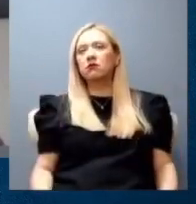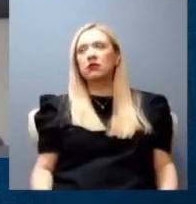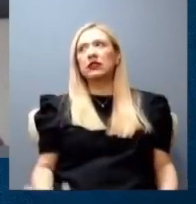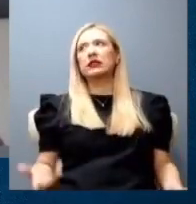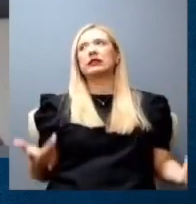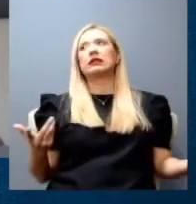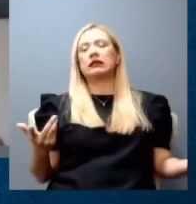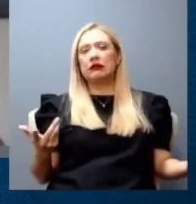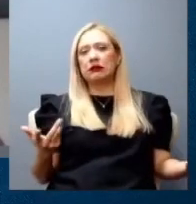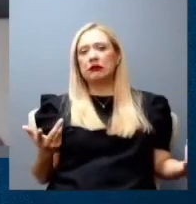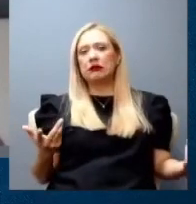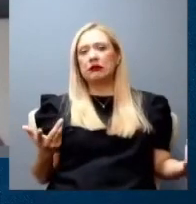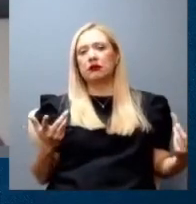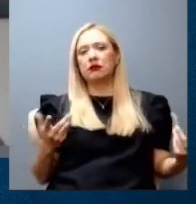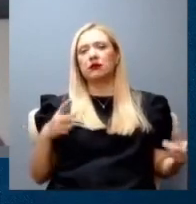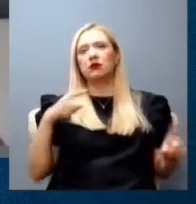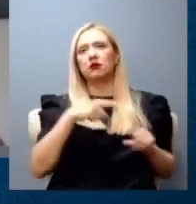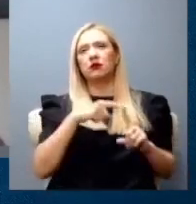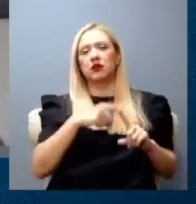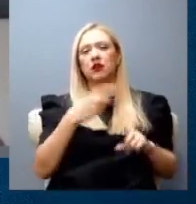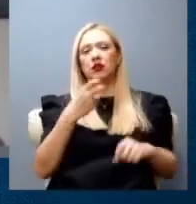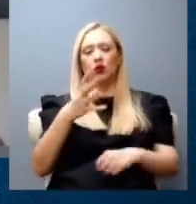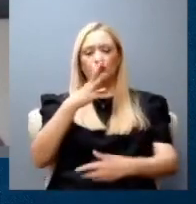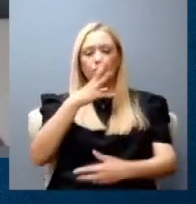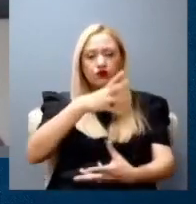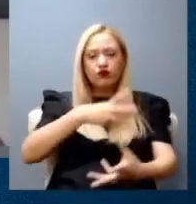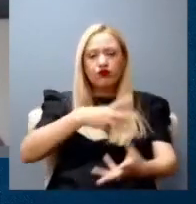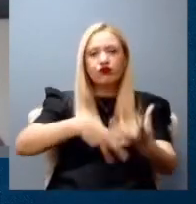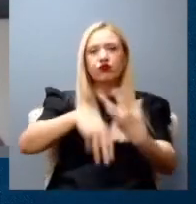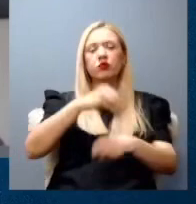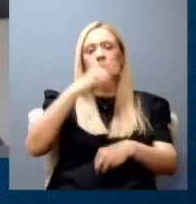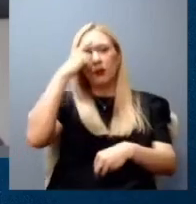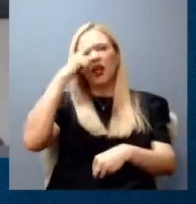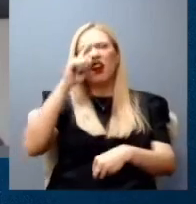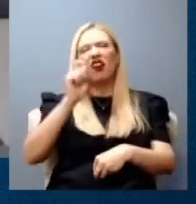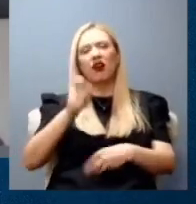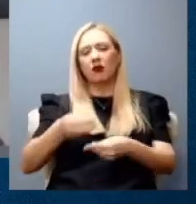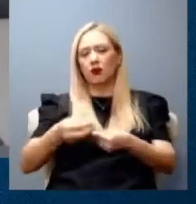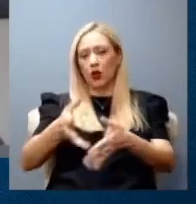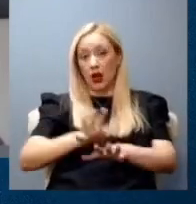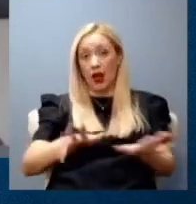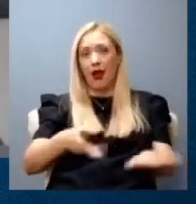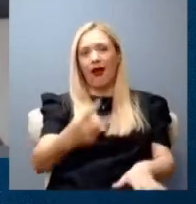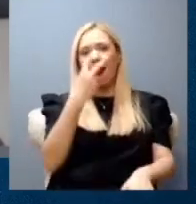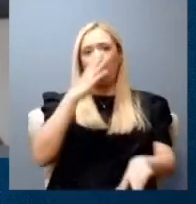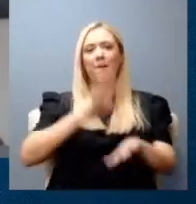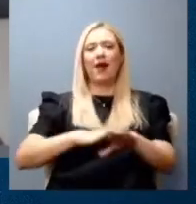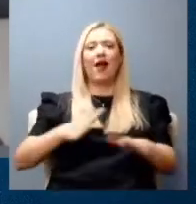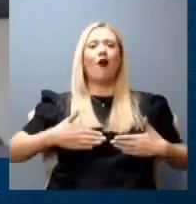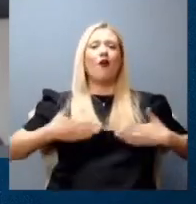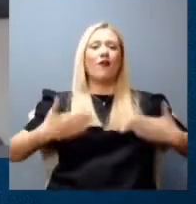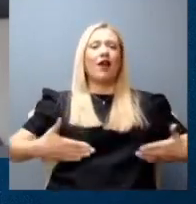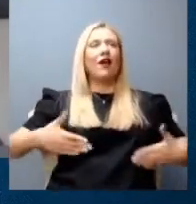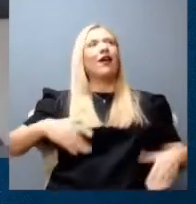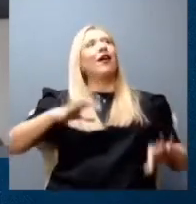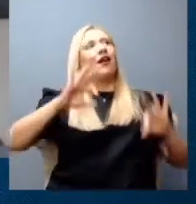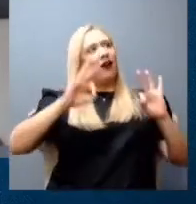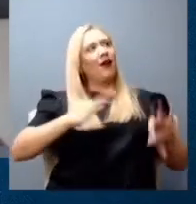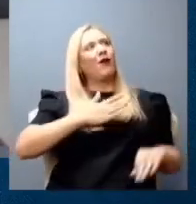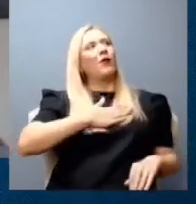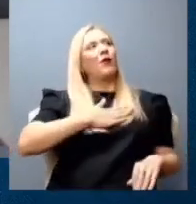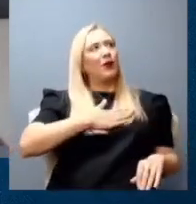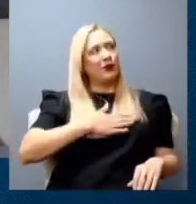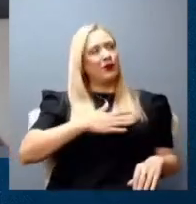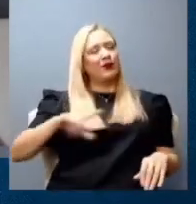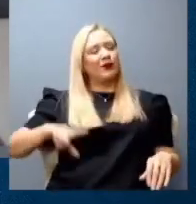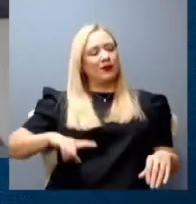tiene que ser entendida como la restitución de la confianza de las víctimas en el Estado. La victimización tiene